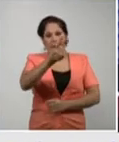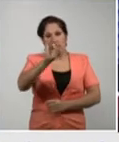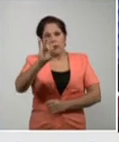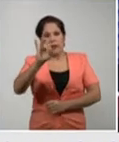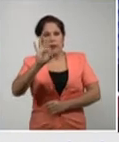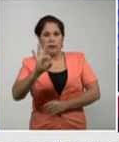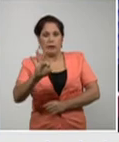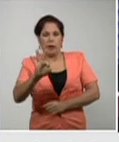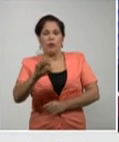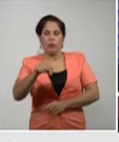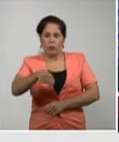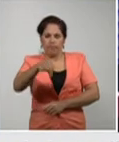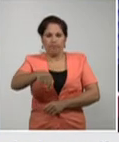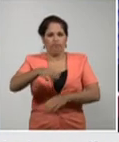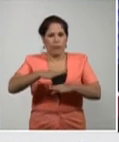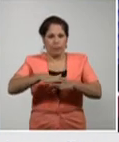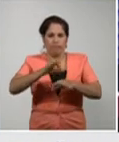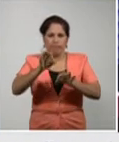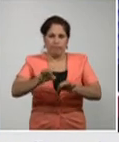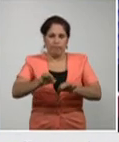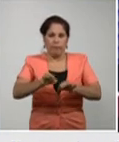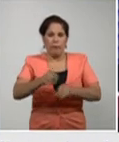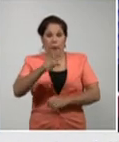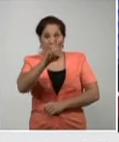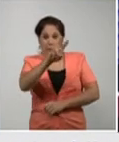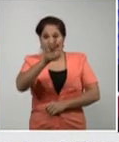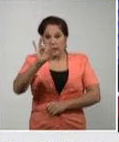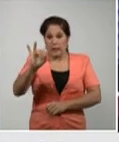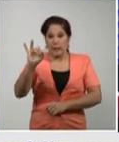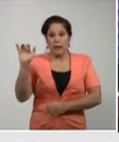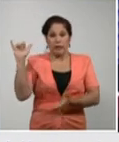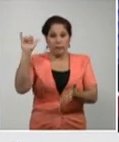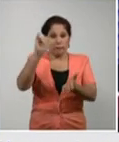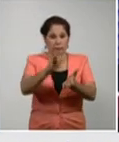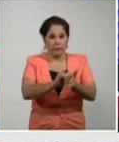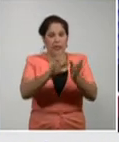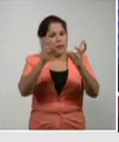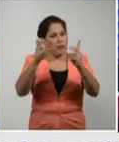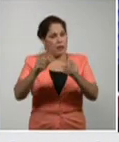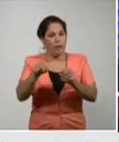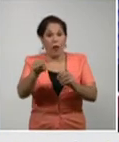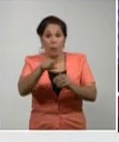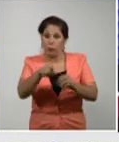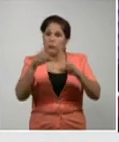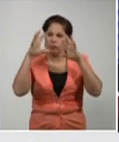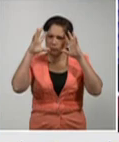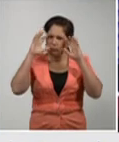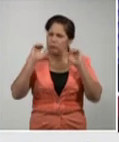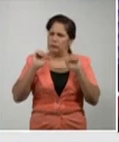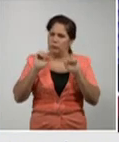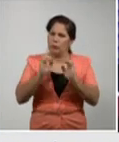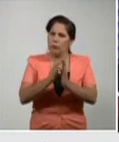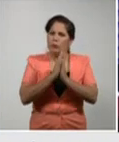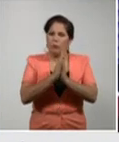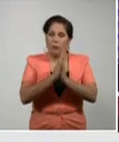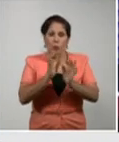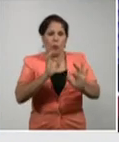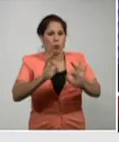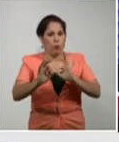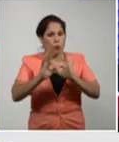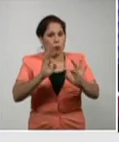son autóctonos y 27 importados. Cifras para tener en cuenta: crece el número de autóctonos,